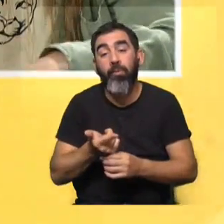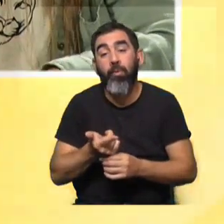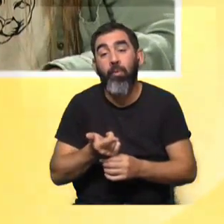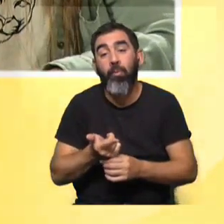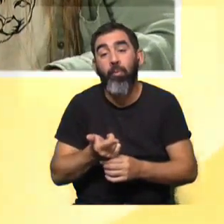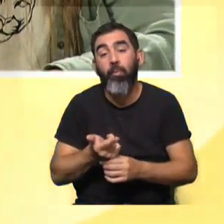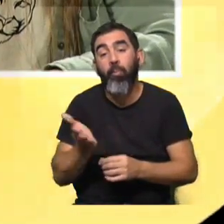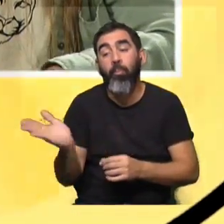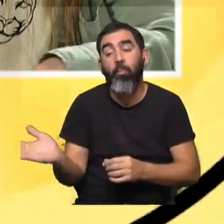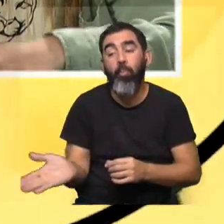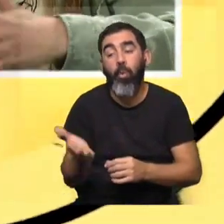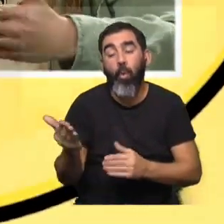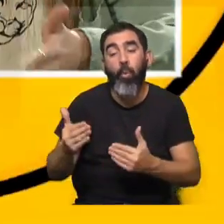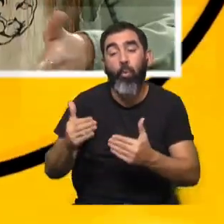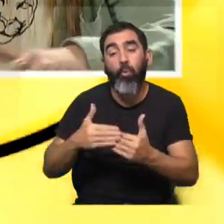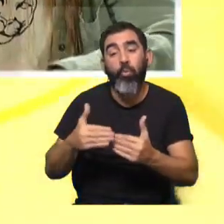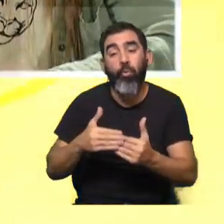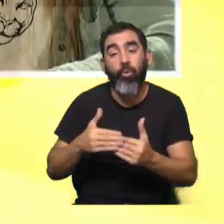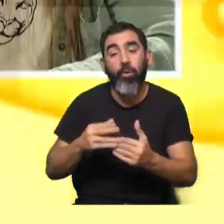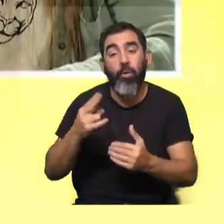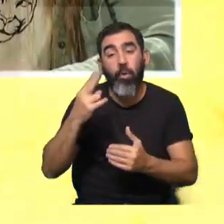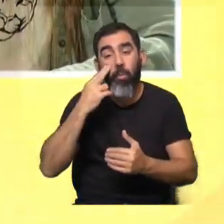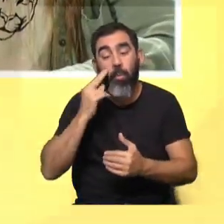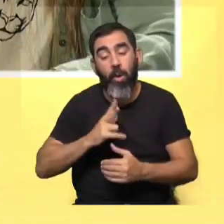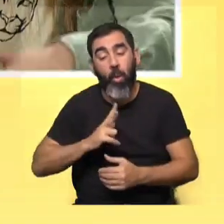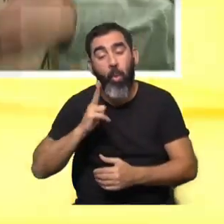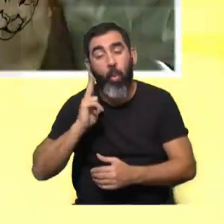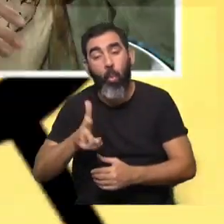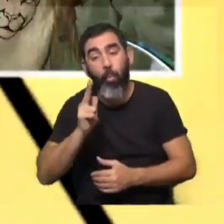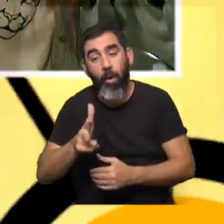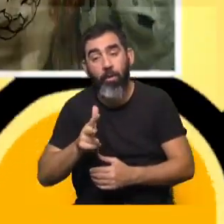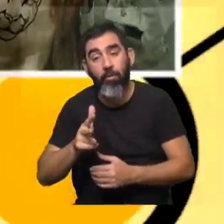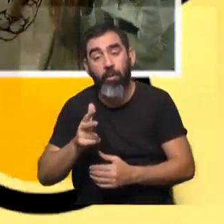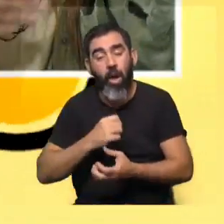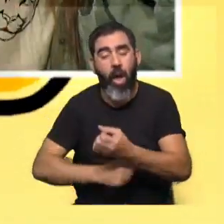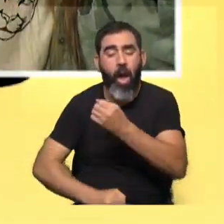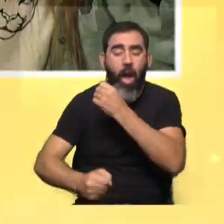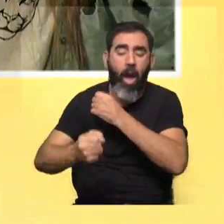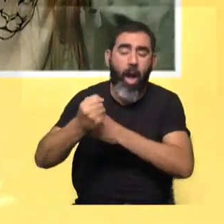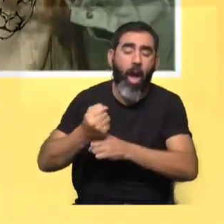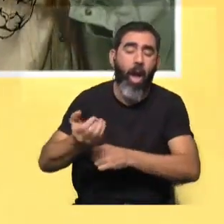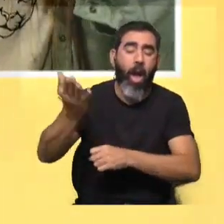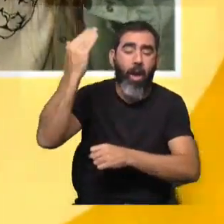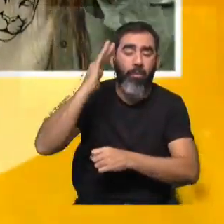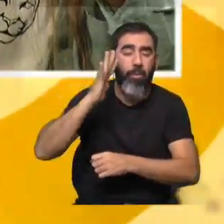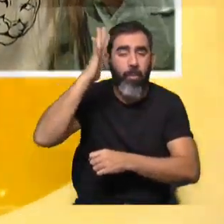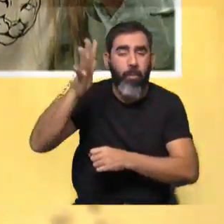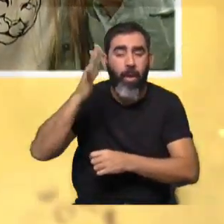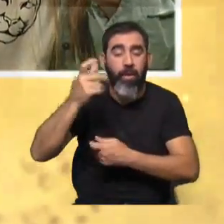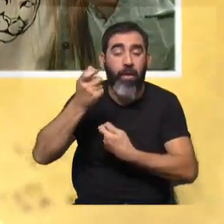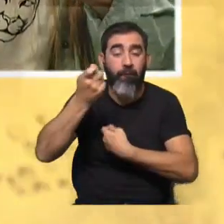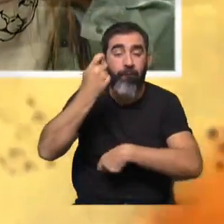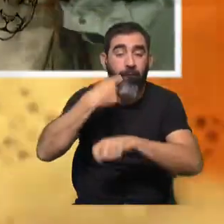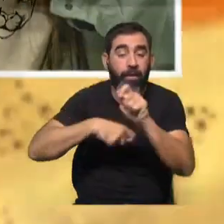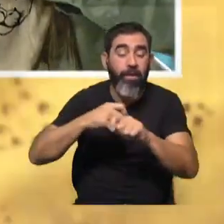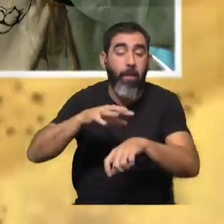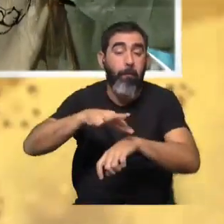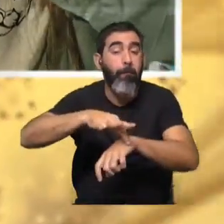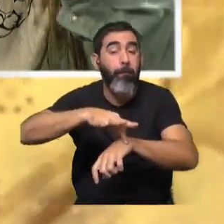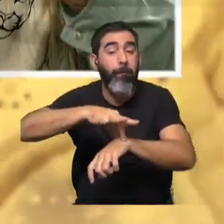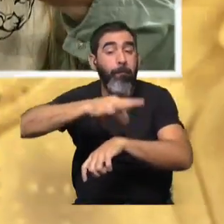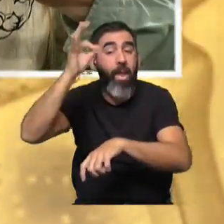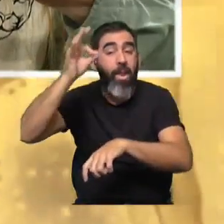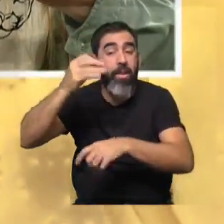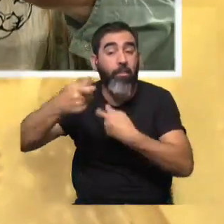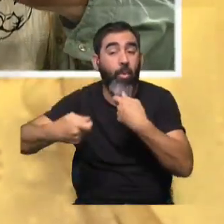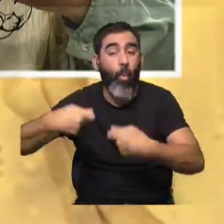producciones, cuando hay un conflicto con el humano. Muchos años atrás podíamos pensar de los mercados peleteros, de cuando el cuero